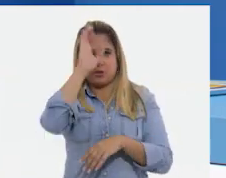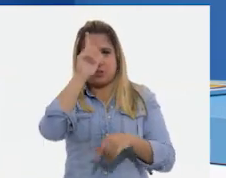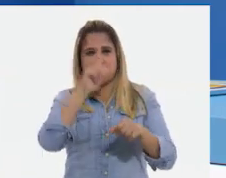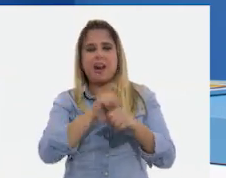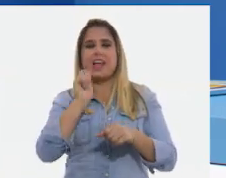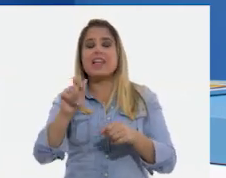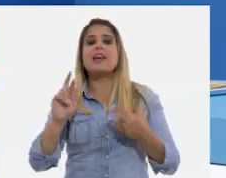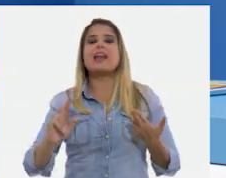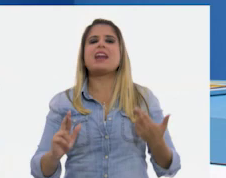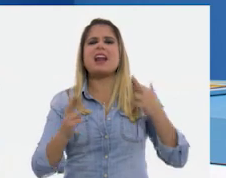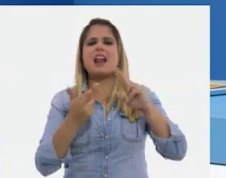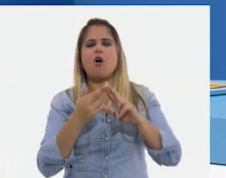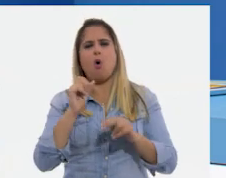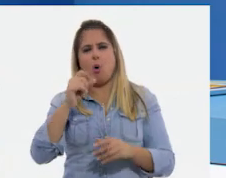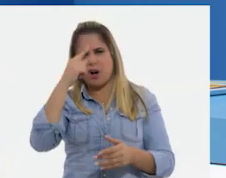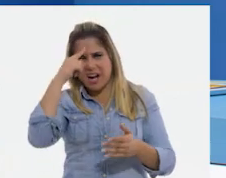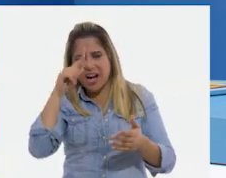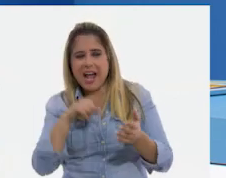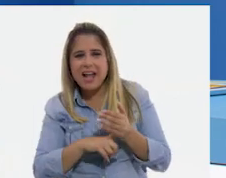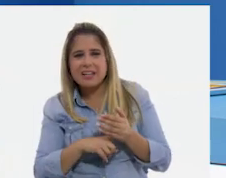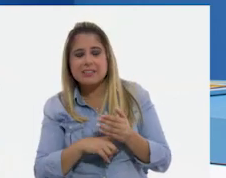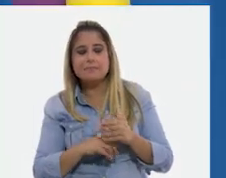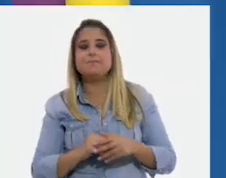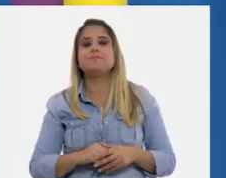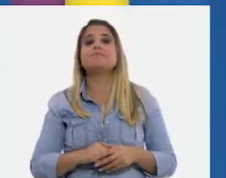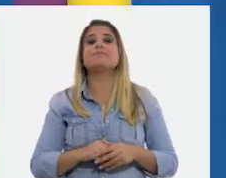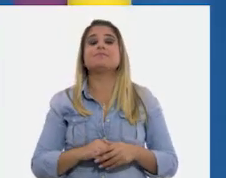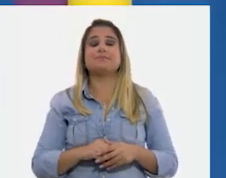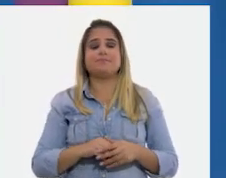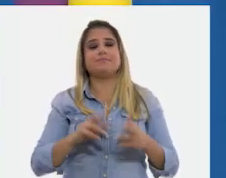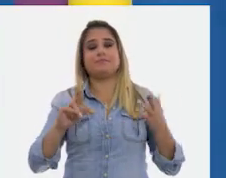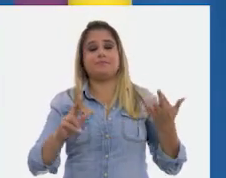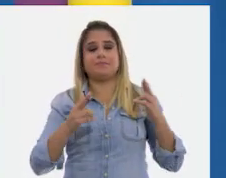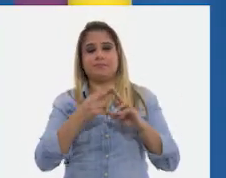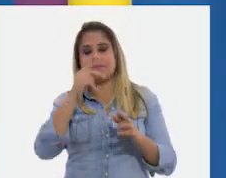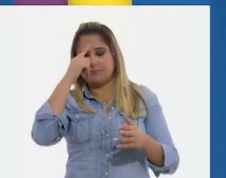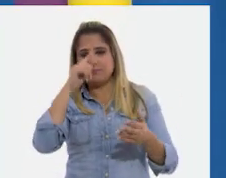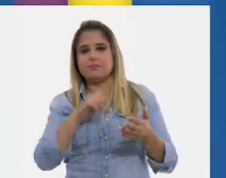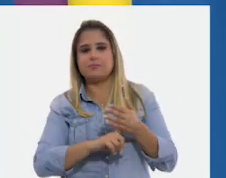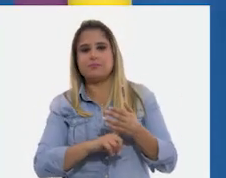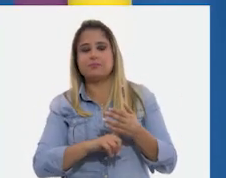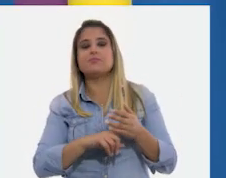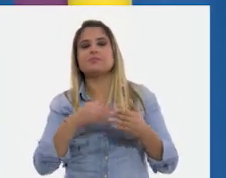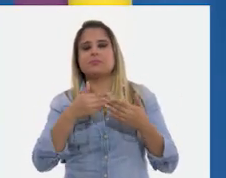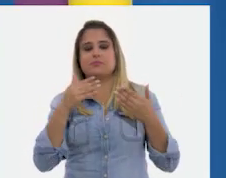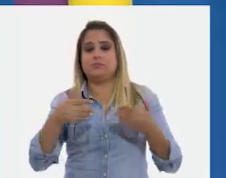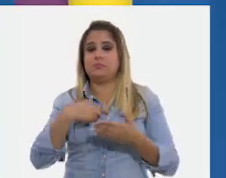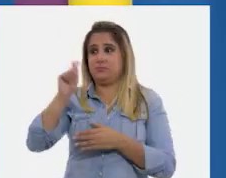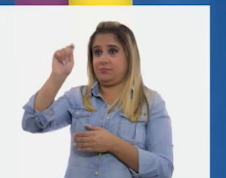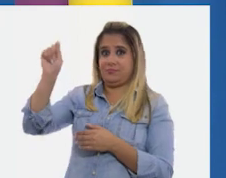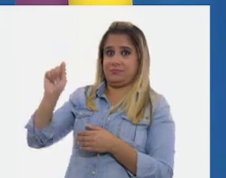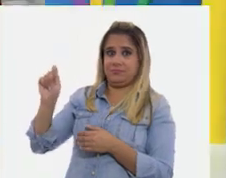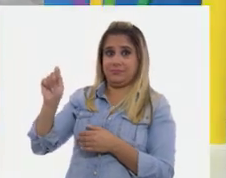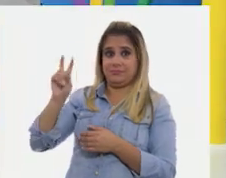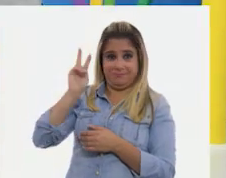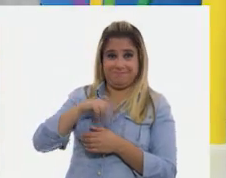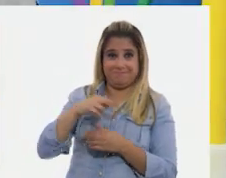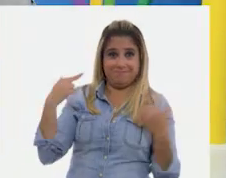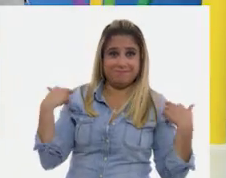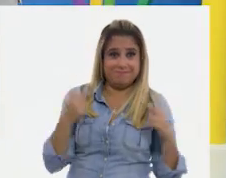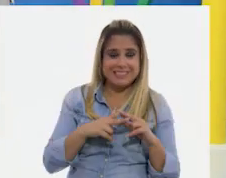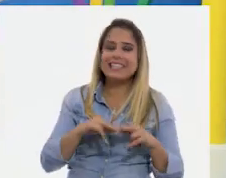la religión o creencias. Religión o creencias. Bueno, entonces lo anoto ahora, ¿verdad, maestra? Por favor, Juan Perfecto.